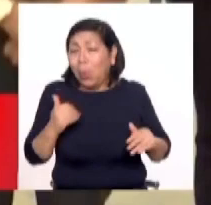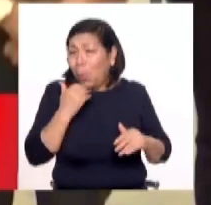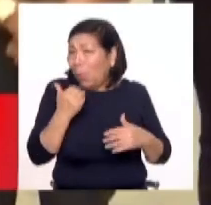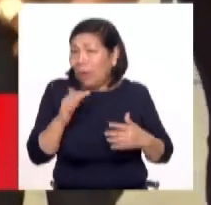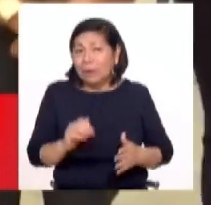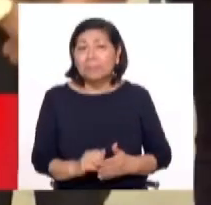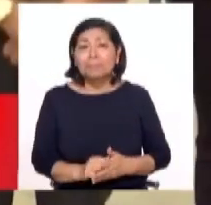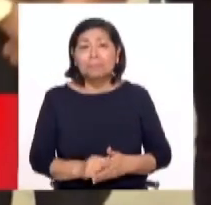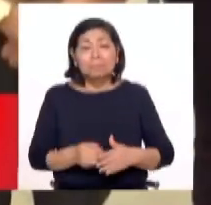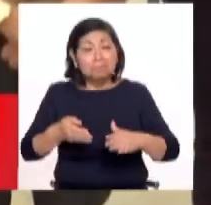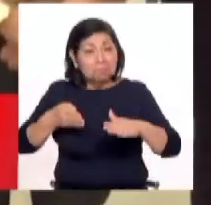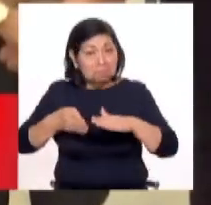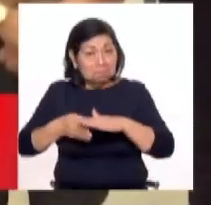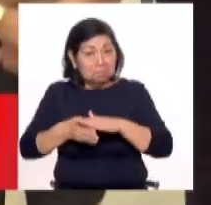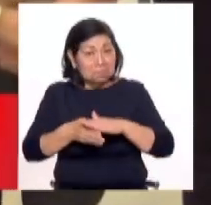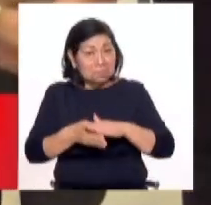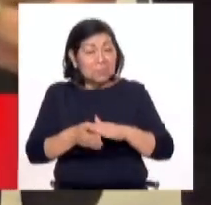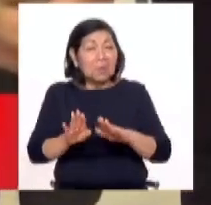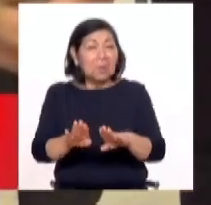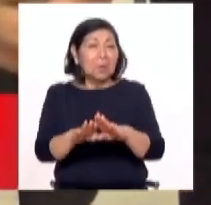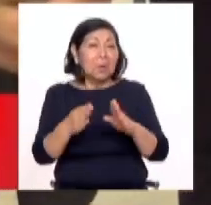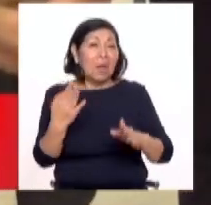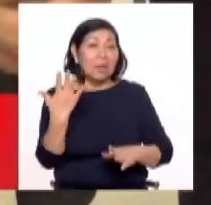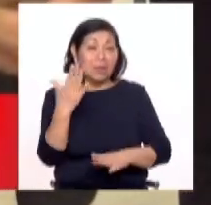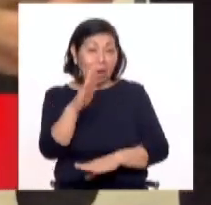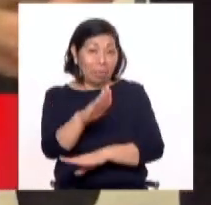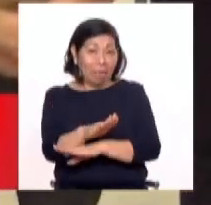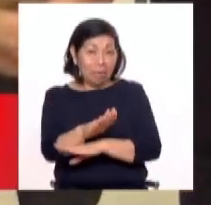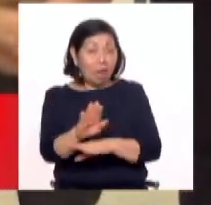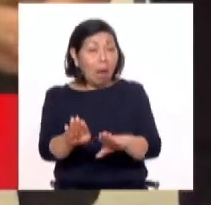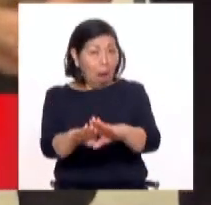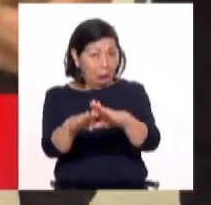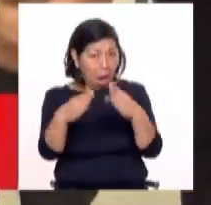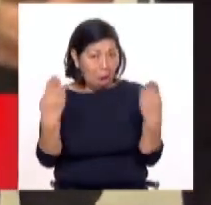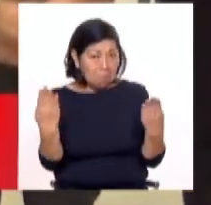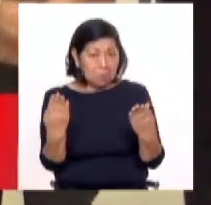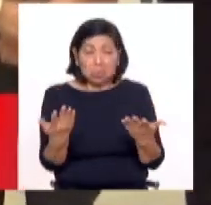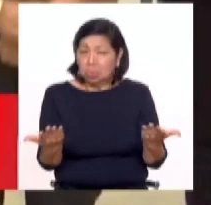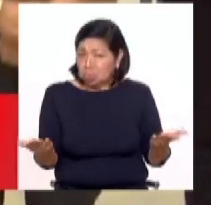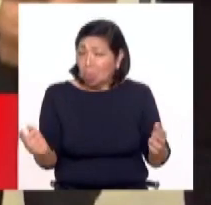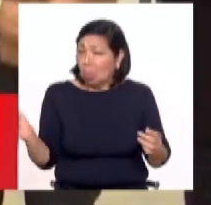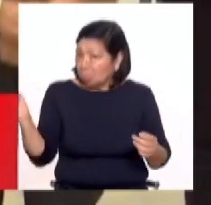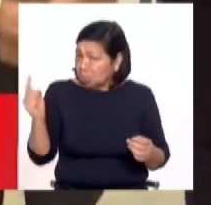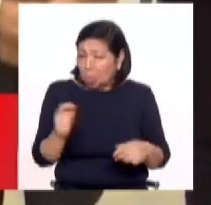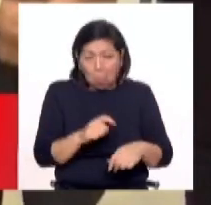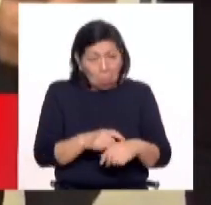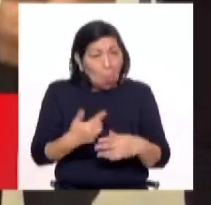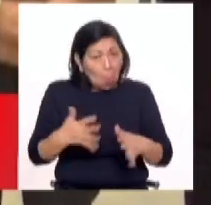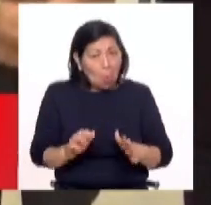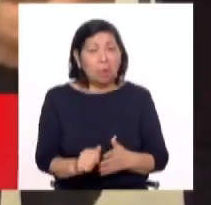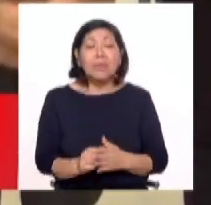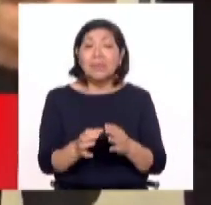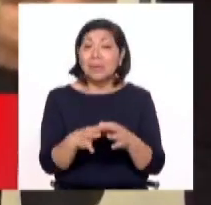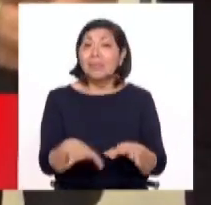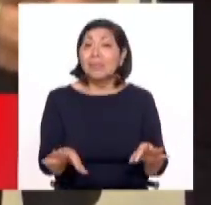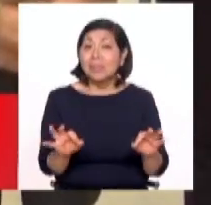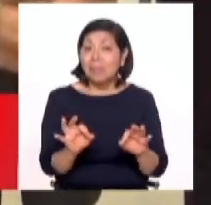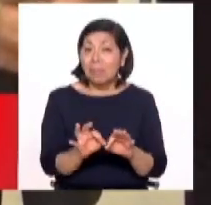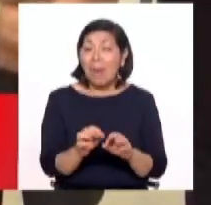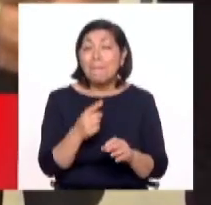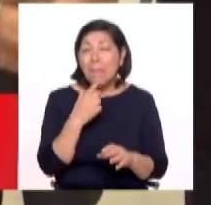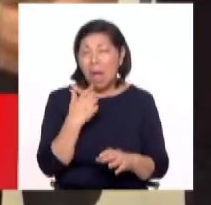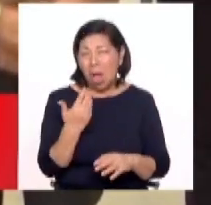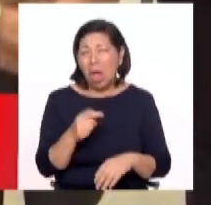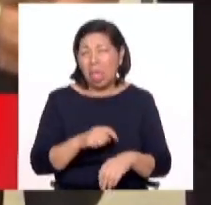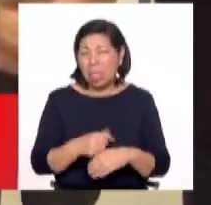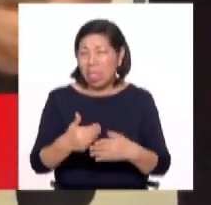La entrada, las puertas del estadio se van a abrir a las 5 de la tarde, todo el público puede venir a esa hora, y es importante venir a esa hora